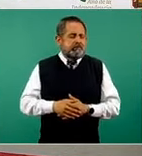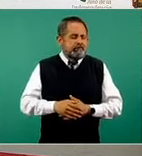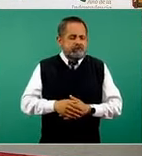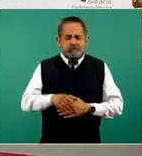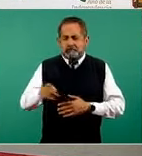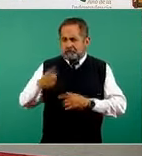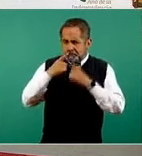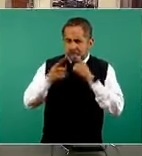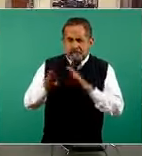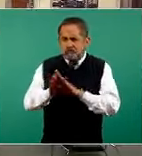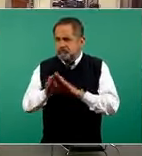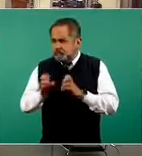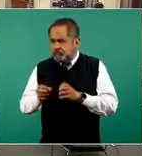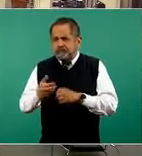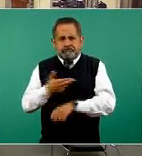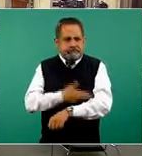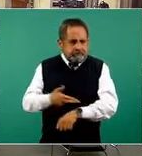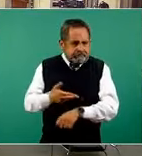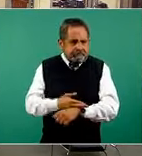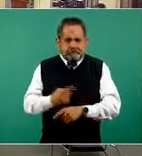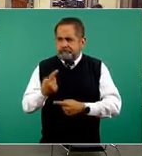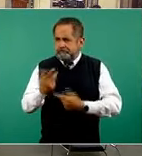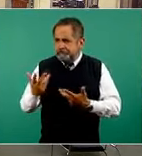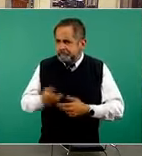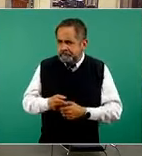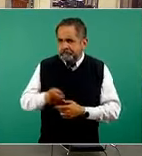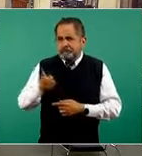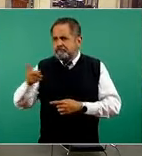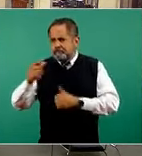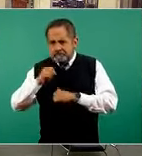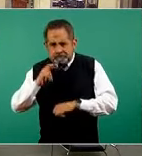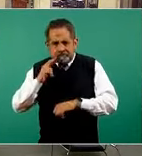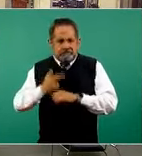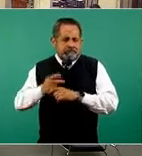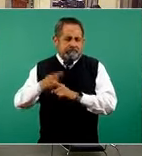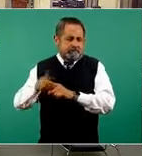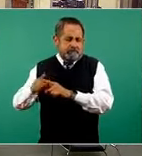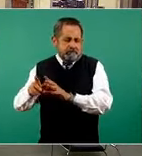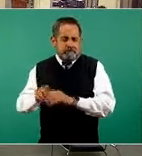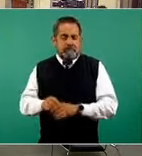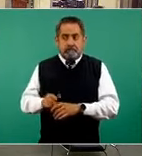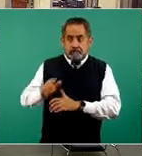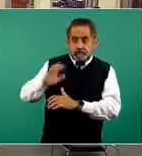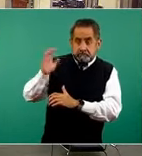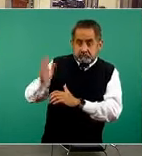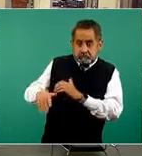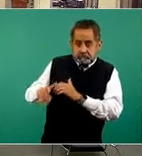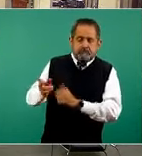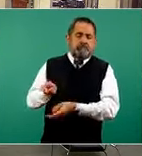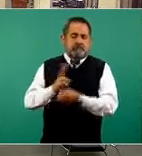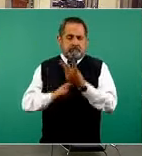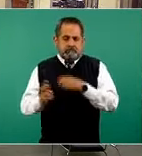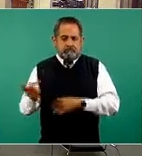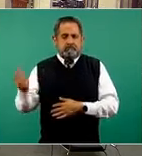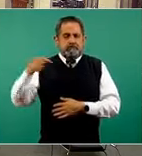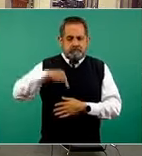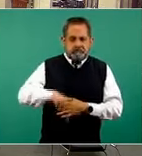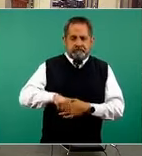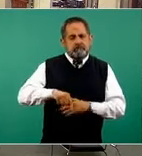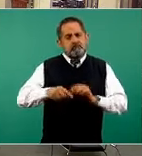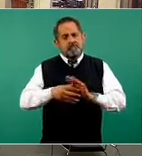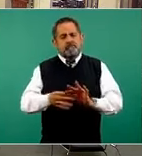coordina las diferentes actividades e intervenciones que se van a tener en este tema. Entonces nos estará también de seguro comentando